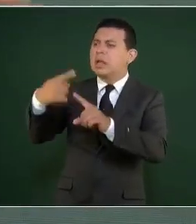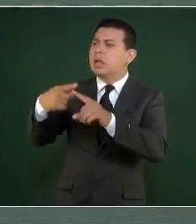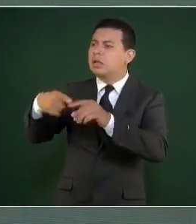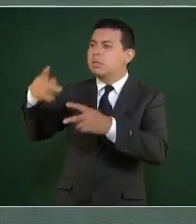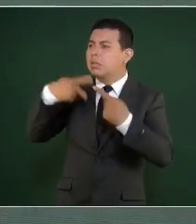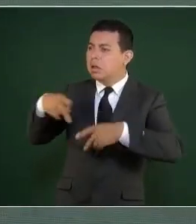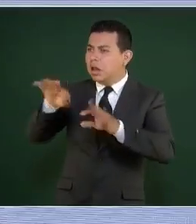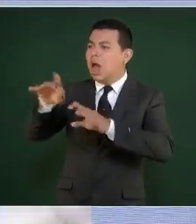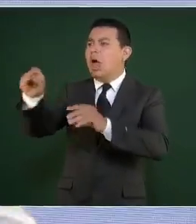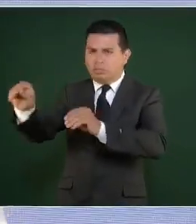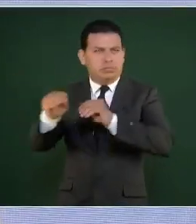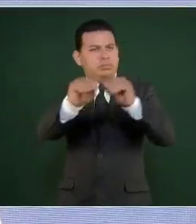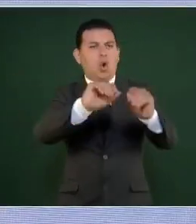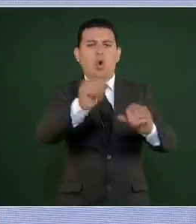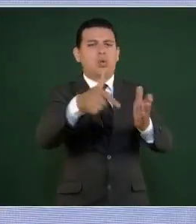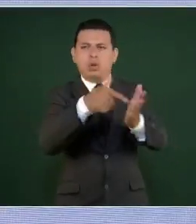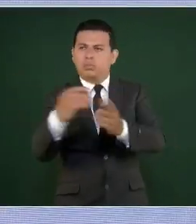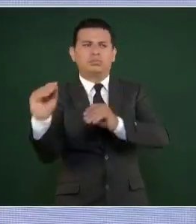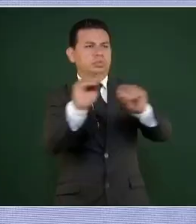vamos a conseguir trabajo.